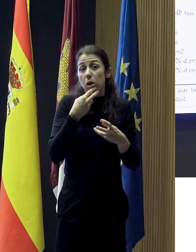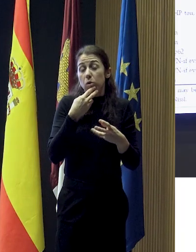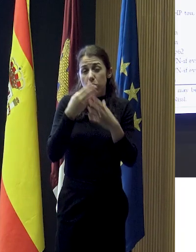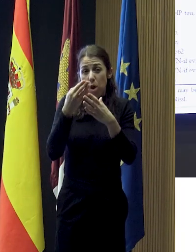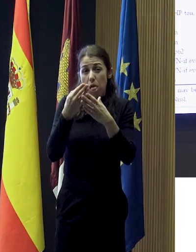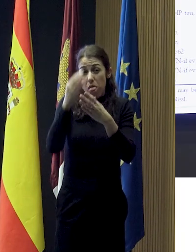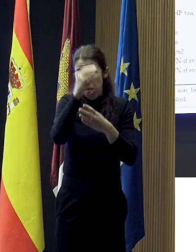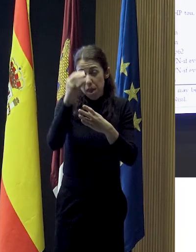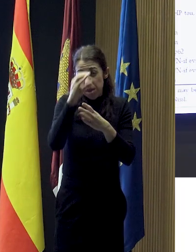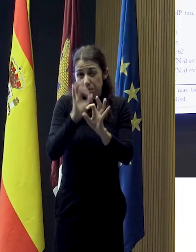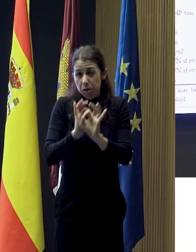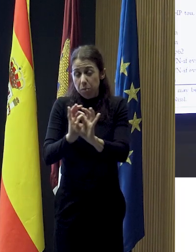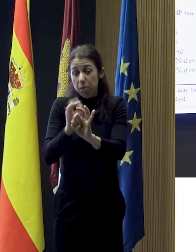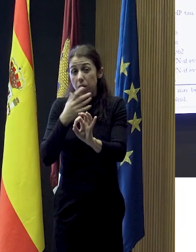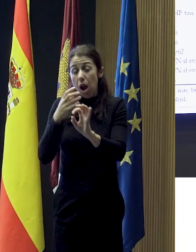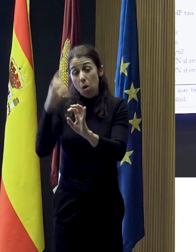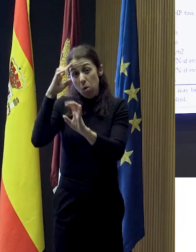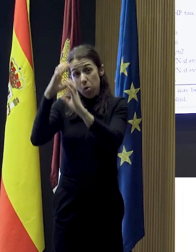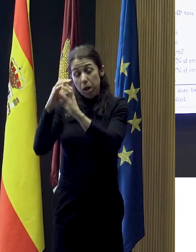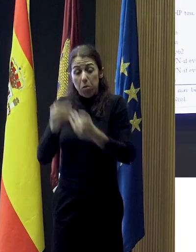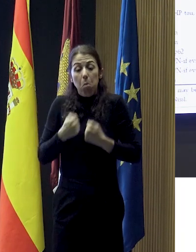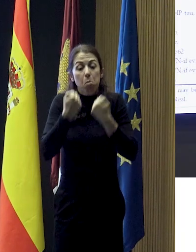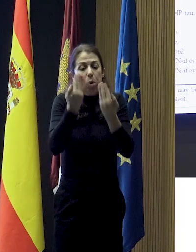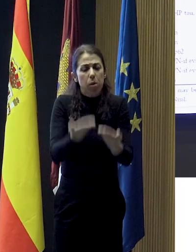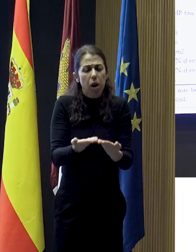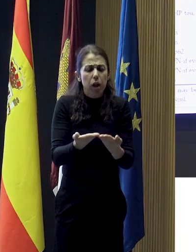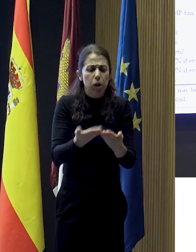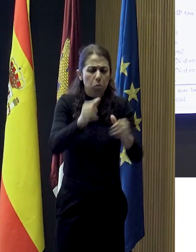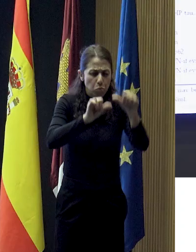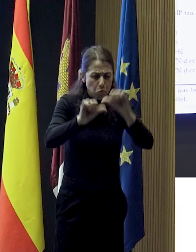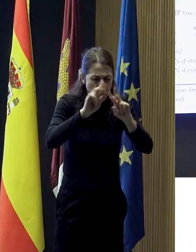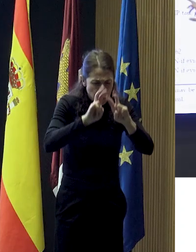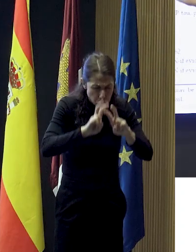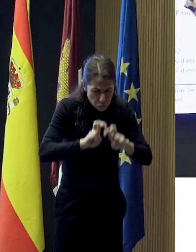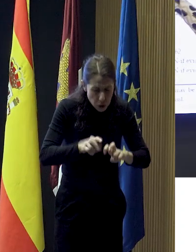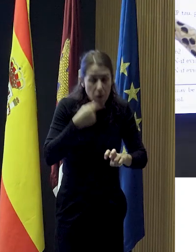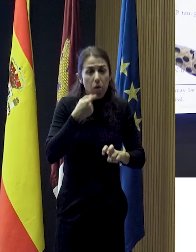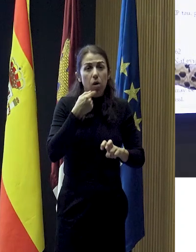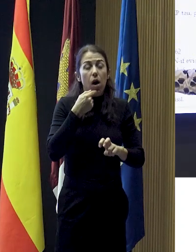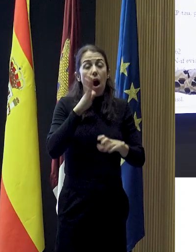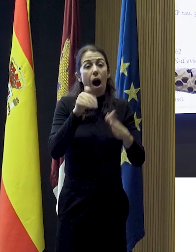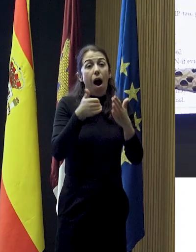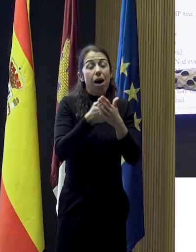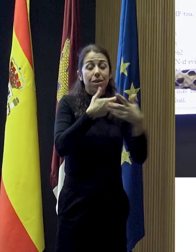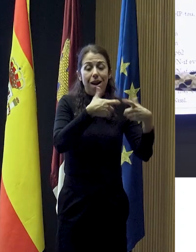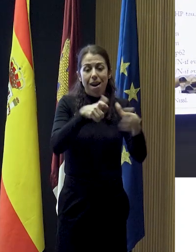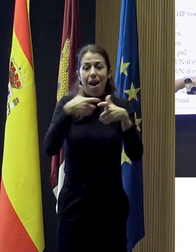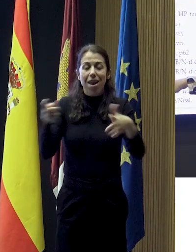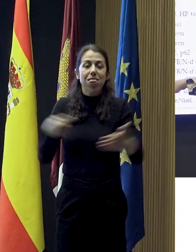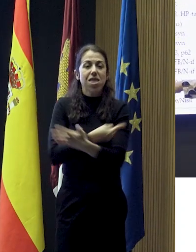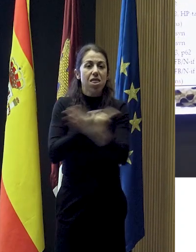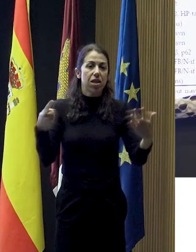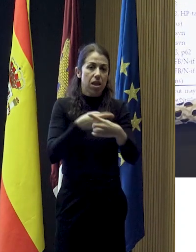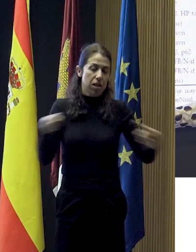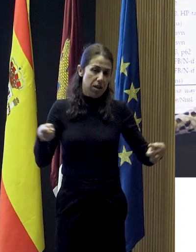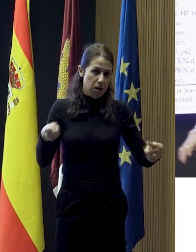cuando un cerebro llega para hacerse la autopsia, ¿vale? Y se estudian no solamente en una región, sino hasta en 16 regiones distintas, que es lo que tenéis